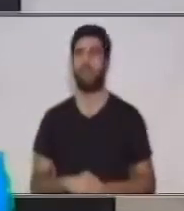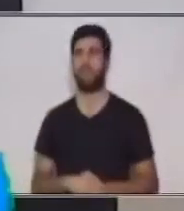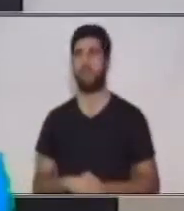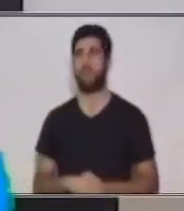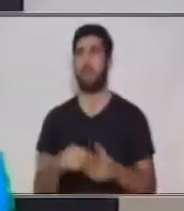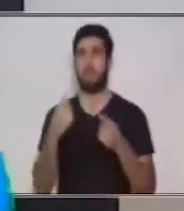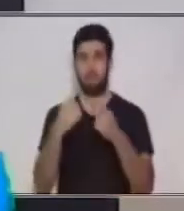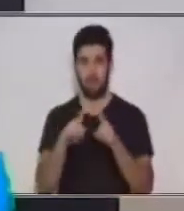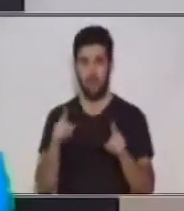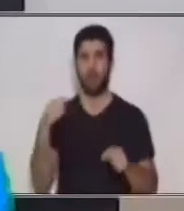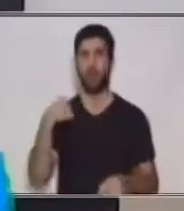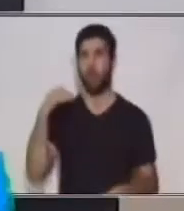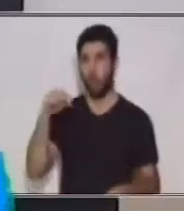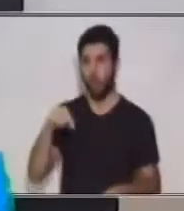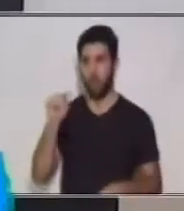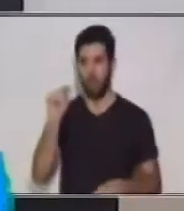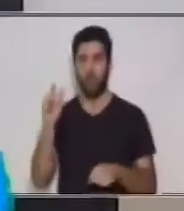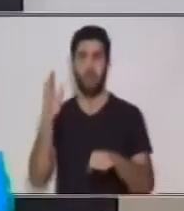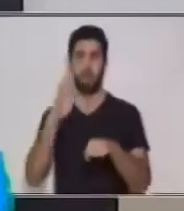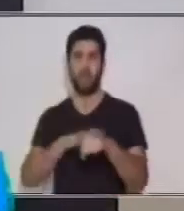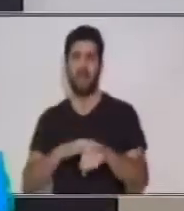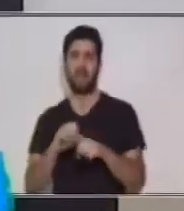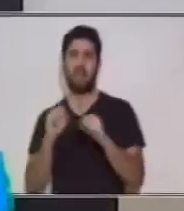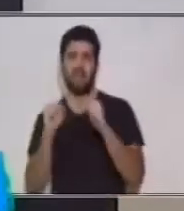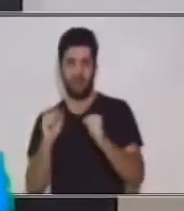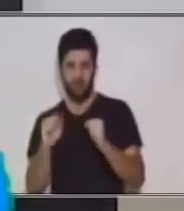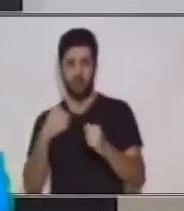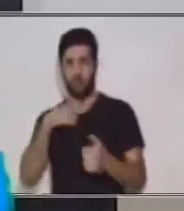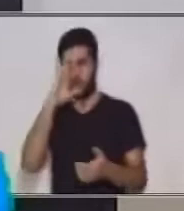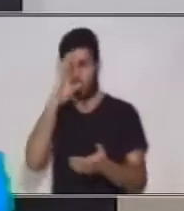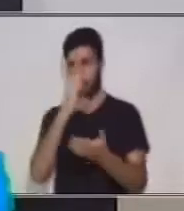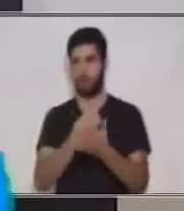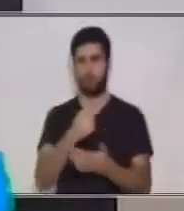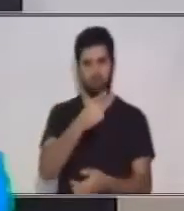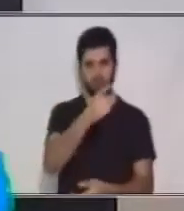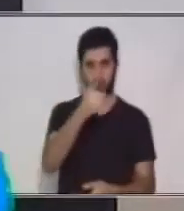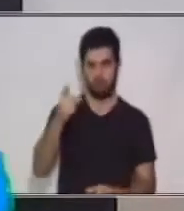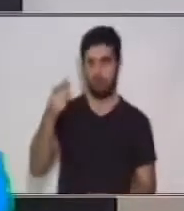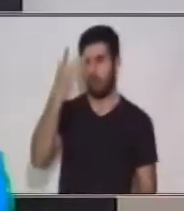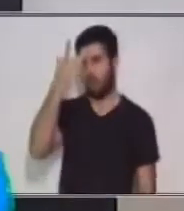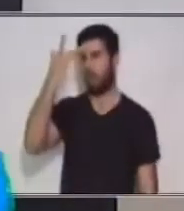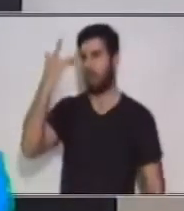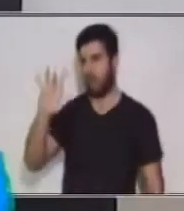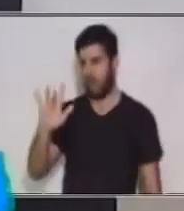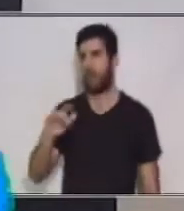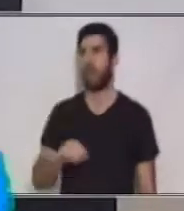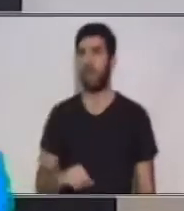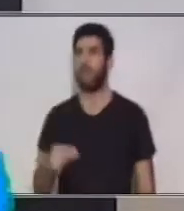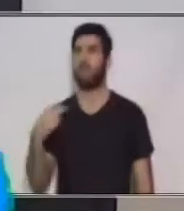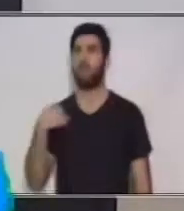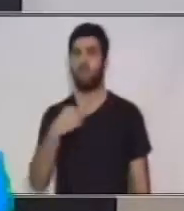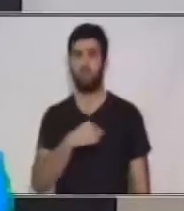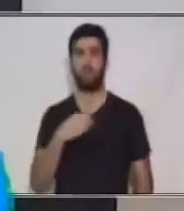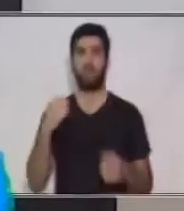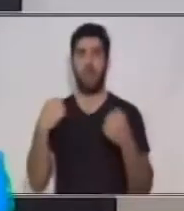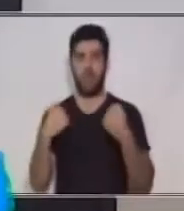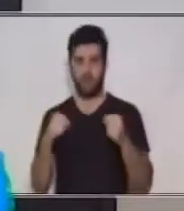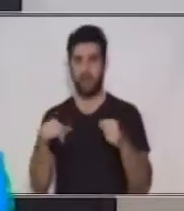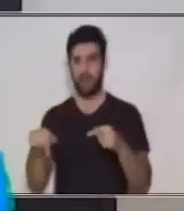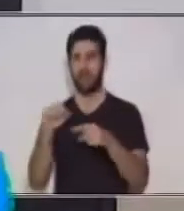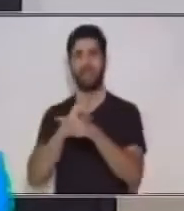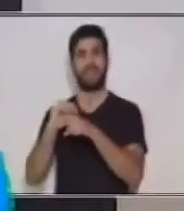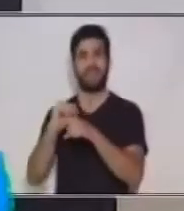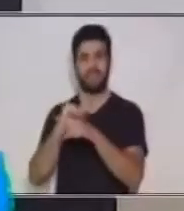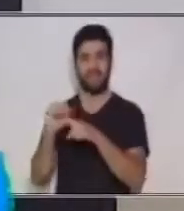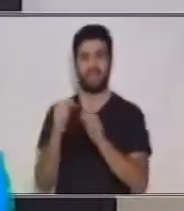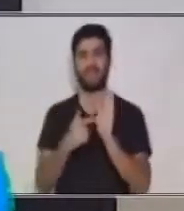hoy quiero subir un poco el nivel. Creo que ustedes son niños muy inteligentes, por lo tanto vamos a hacer un par de problemas, los cuales tienes